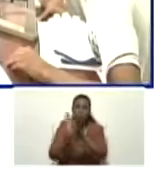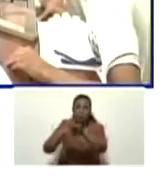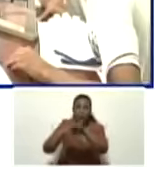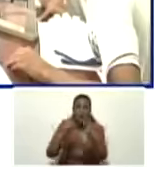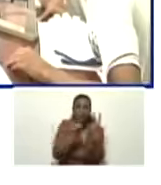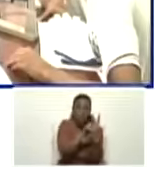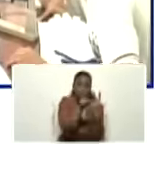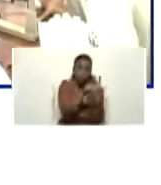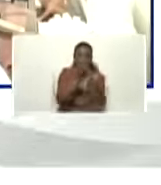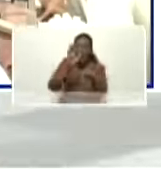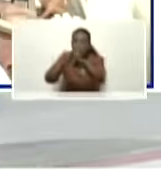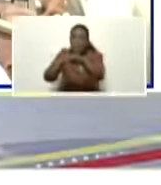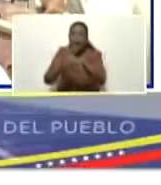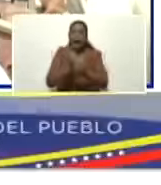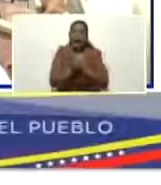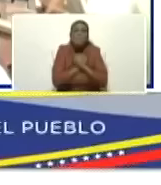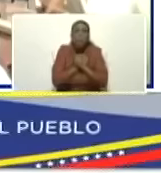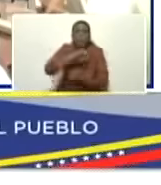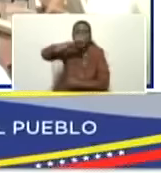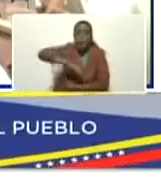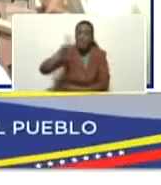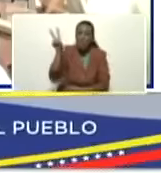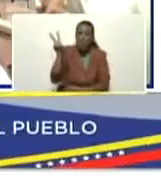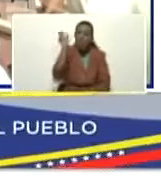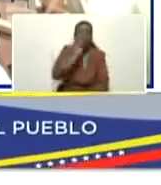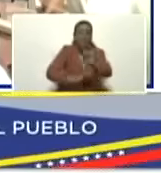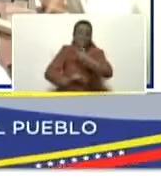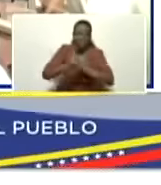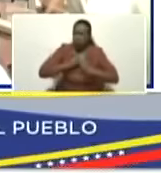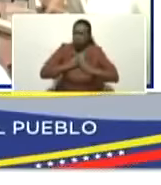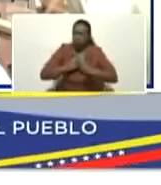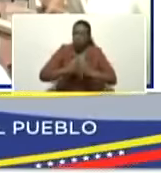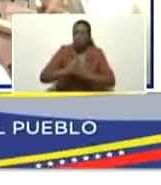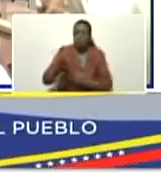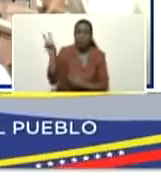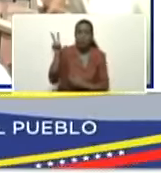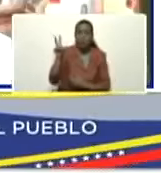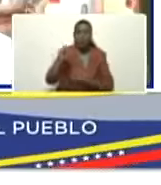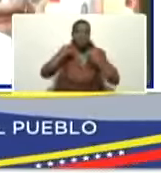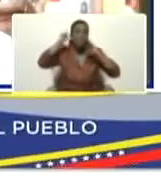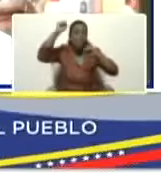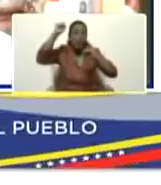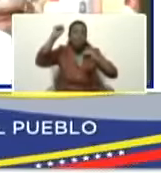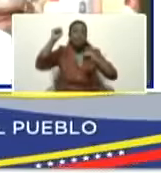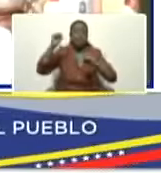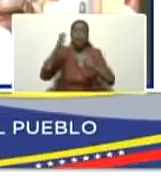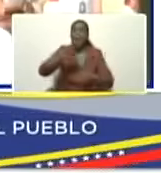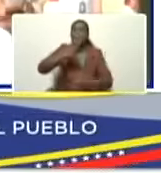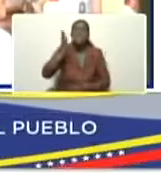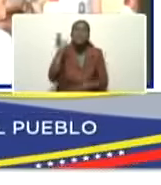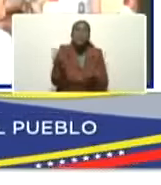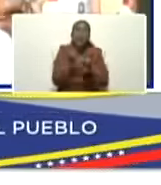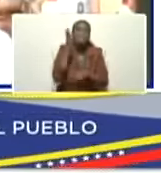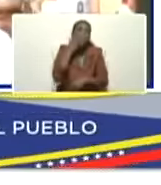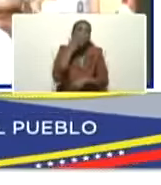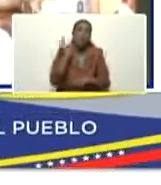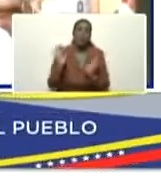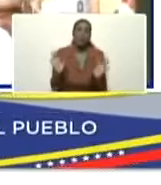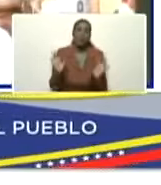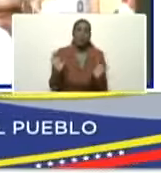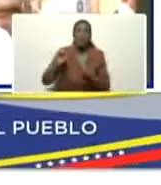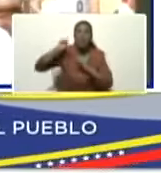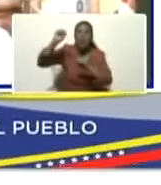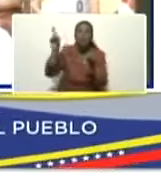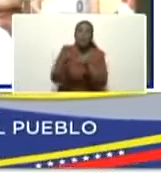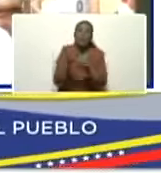cosas. A amar su patria y defenderla con pasión. Patria como madre hay una sola. Y nuestra patria